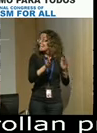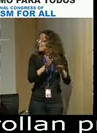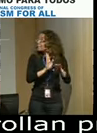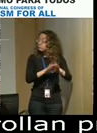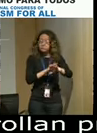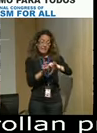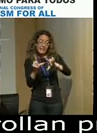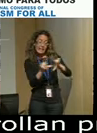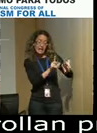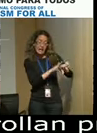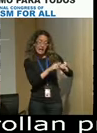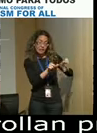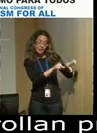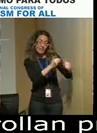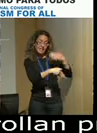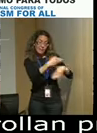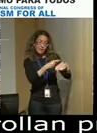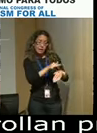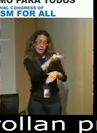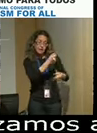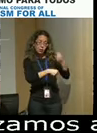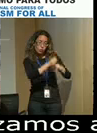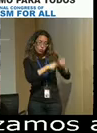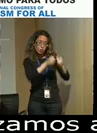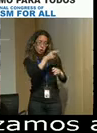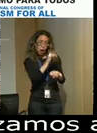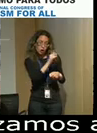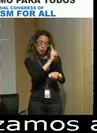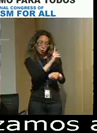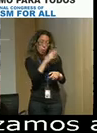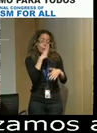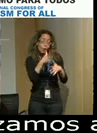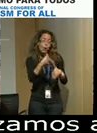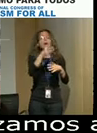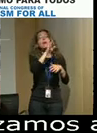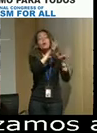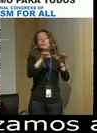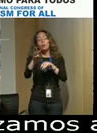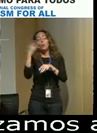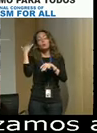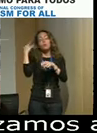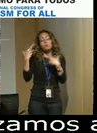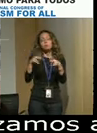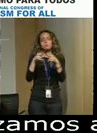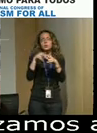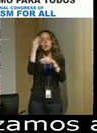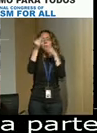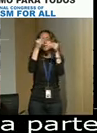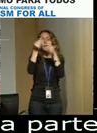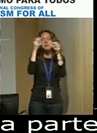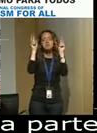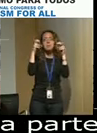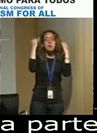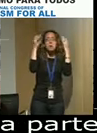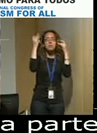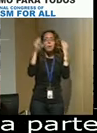izquierda, que sería la discapacidad y las asociaciones, porque en el año 94 tampoco la consideración social del ocio ni la